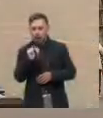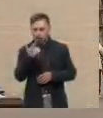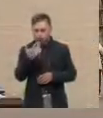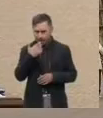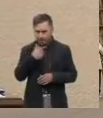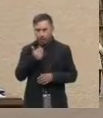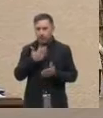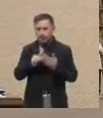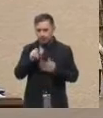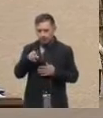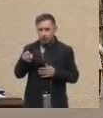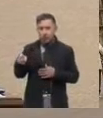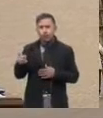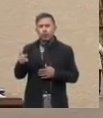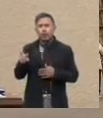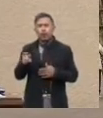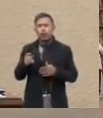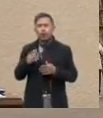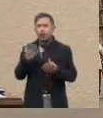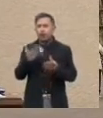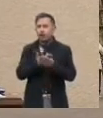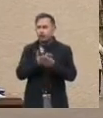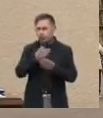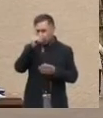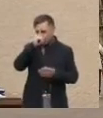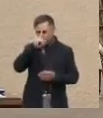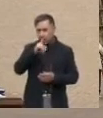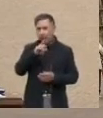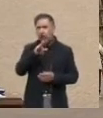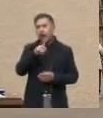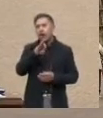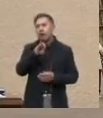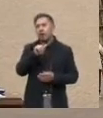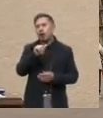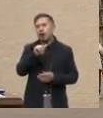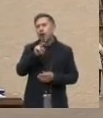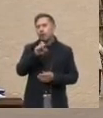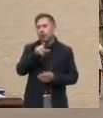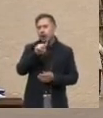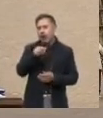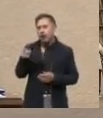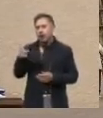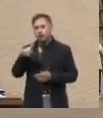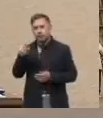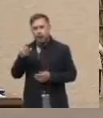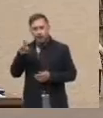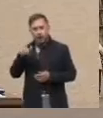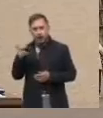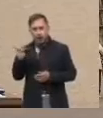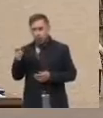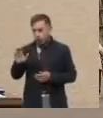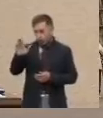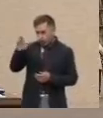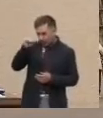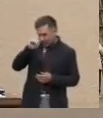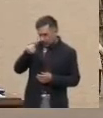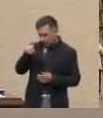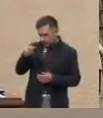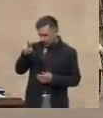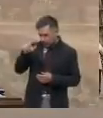propone ahora la consejera Fabel y la consejera Zavala. Moción de la consejera Zavala, si no mal lo